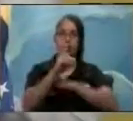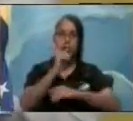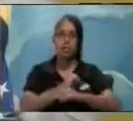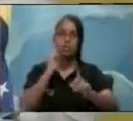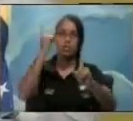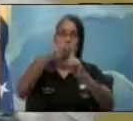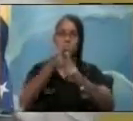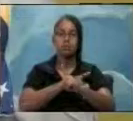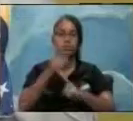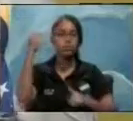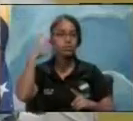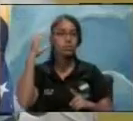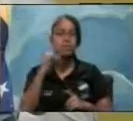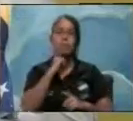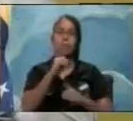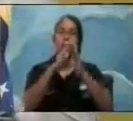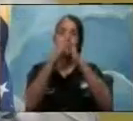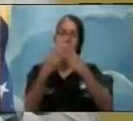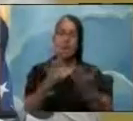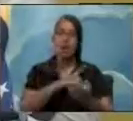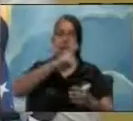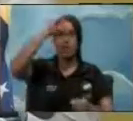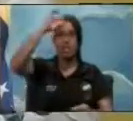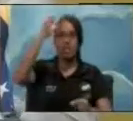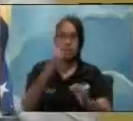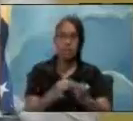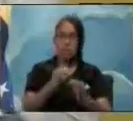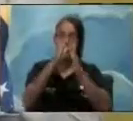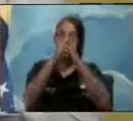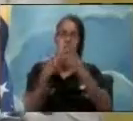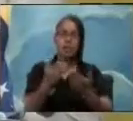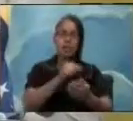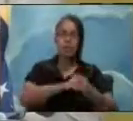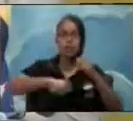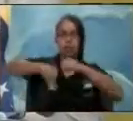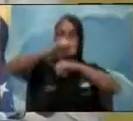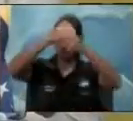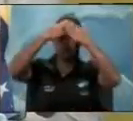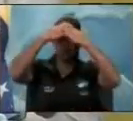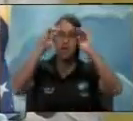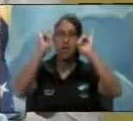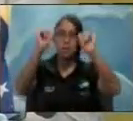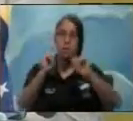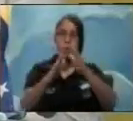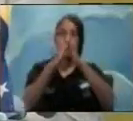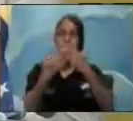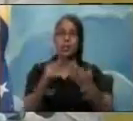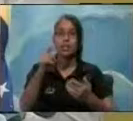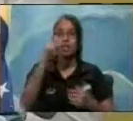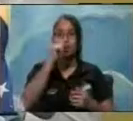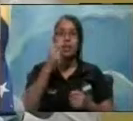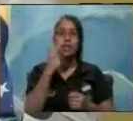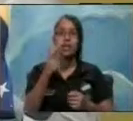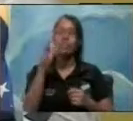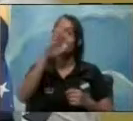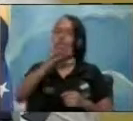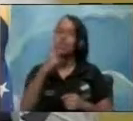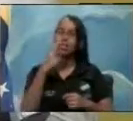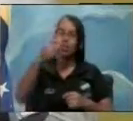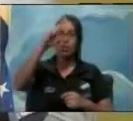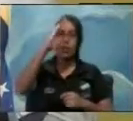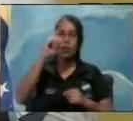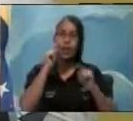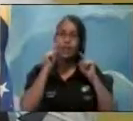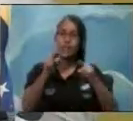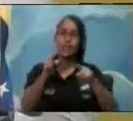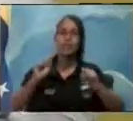las emisoras es palabra de fe, palabra de unción. La misma palabra que Pedro le dijo al cojo te la está diciendo Dios a ti